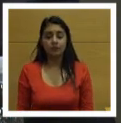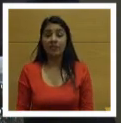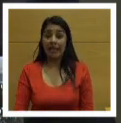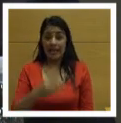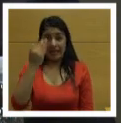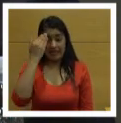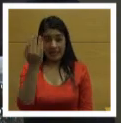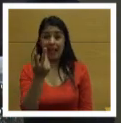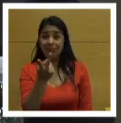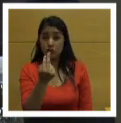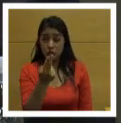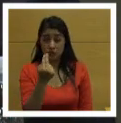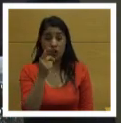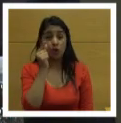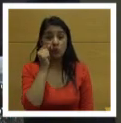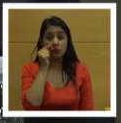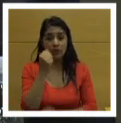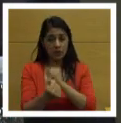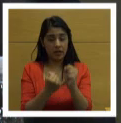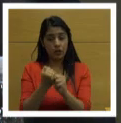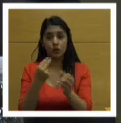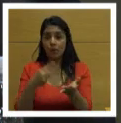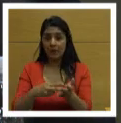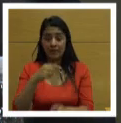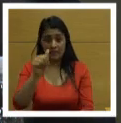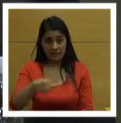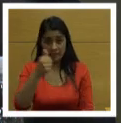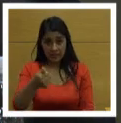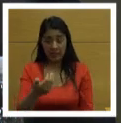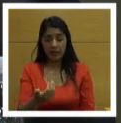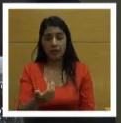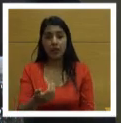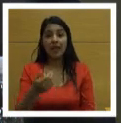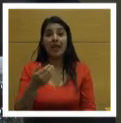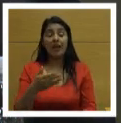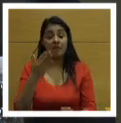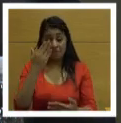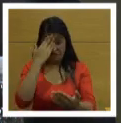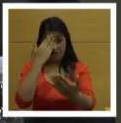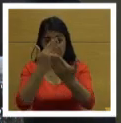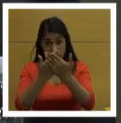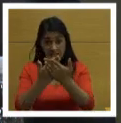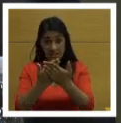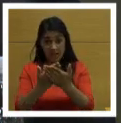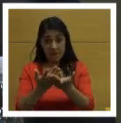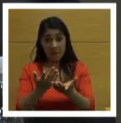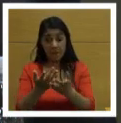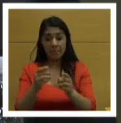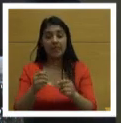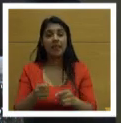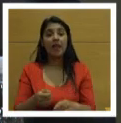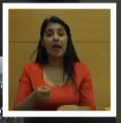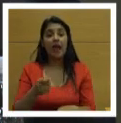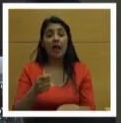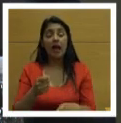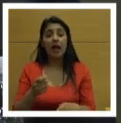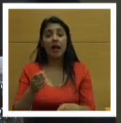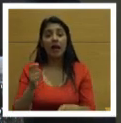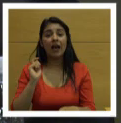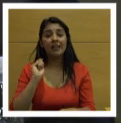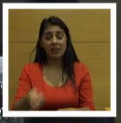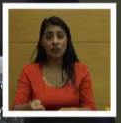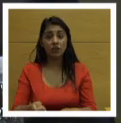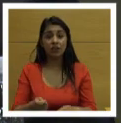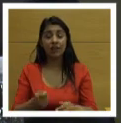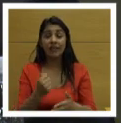día 12 de octubre del 2016, frente a la Corte de Apelaciones de esta ciudad, en una notaría,